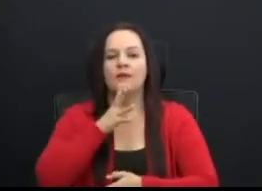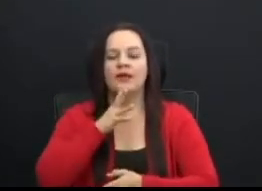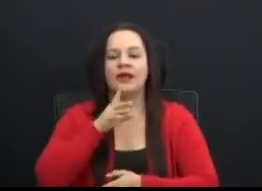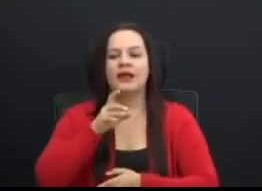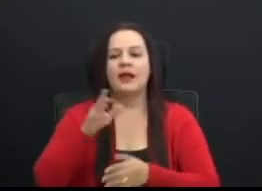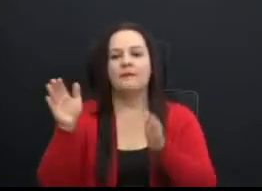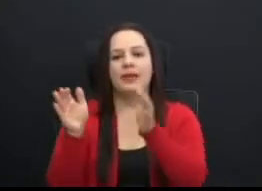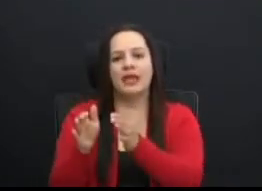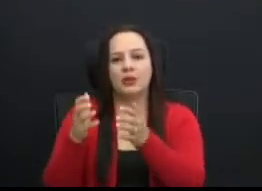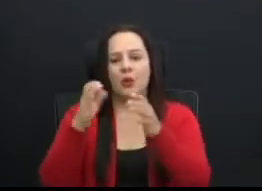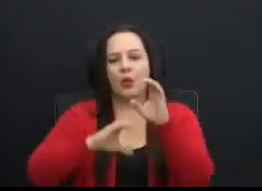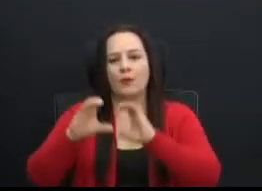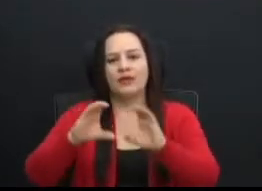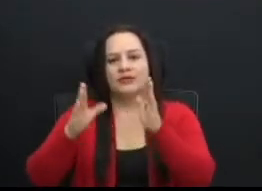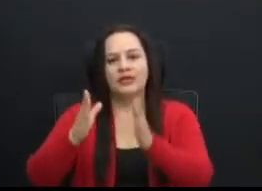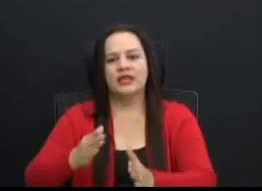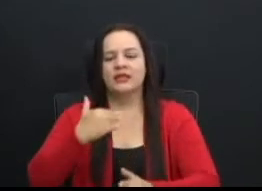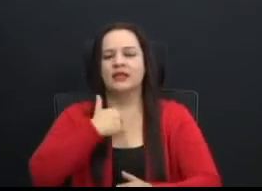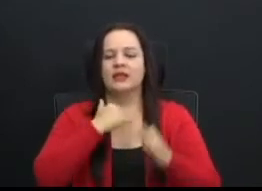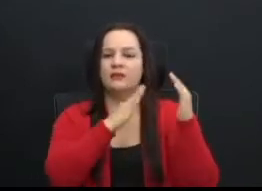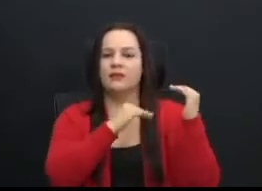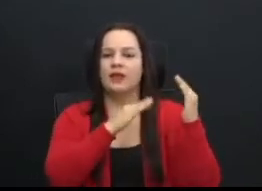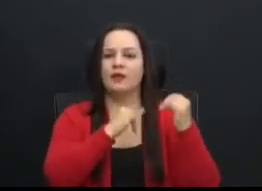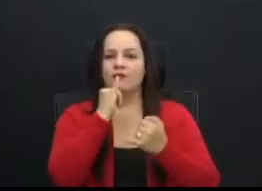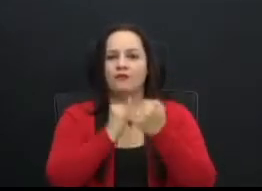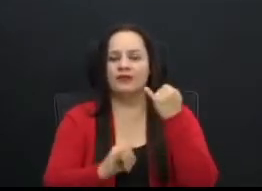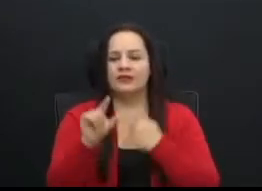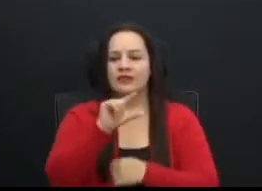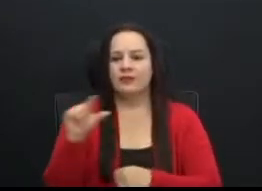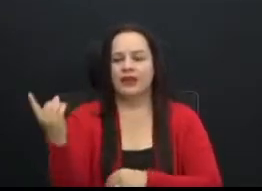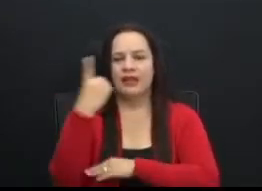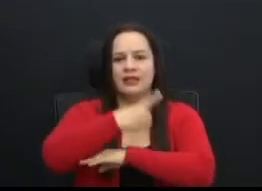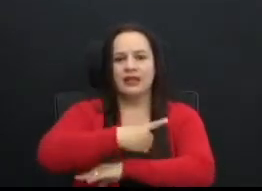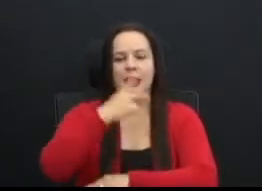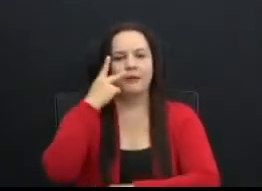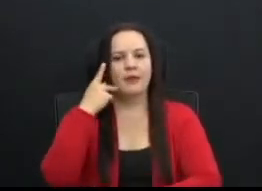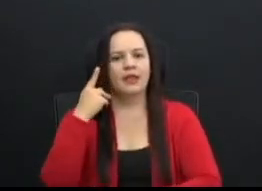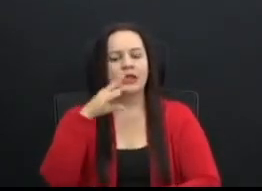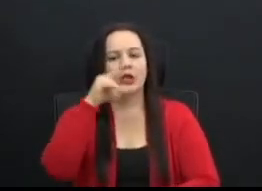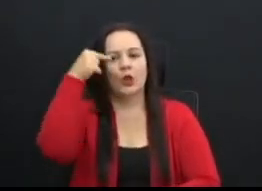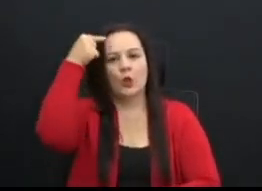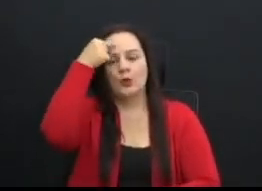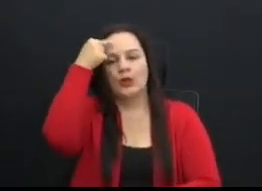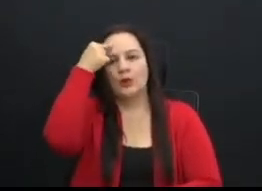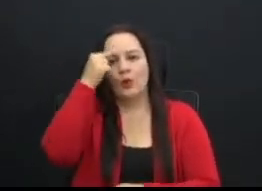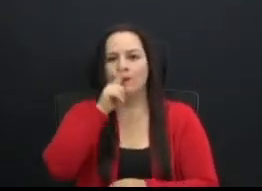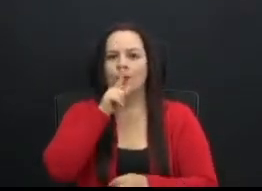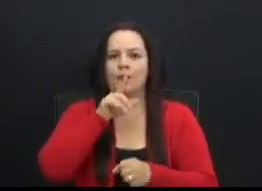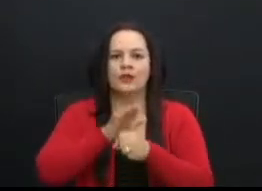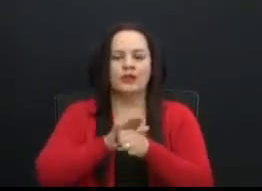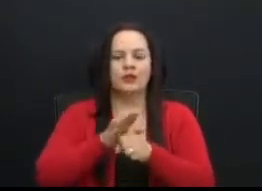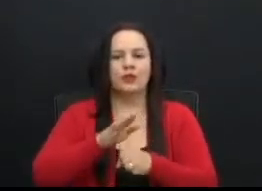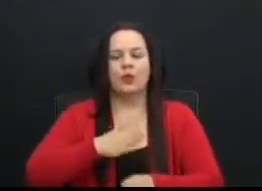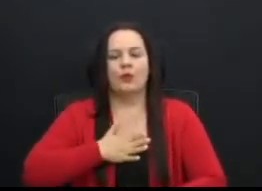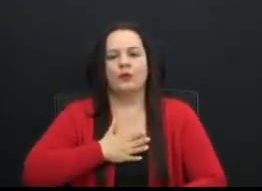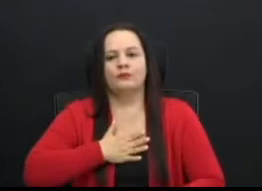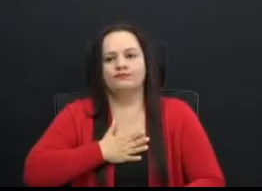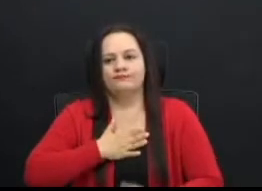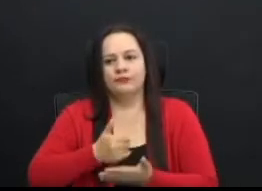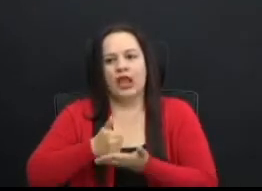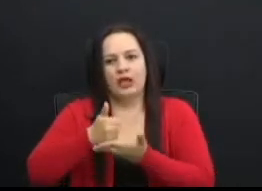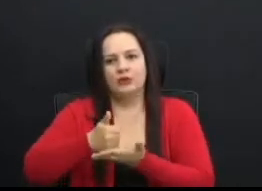sus esperanzas en este fin de semana del Día del Padre y el gobierno les estuvo prometiendo un respiro con